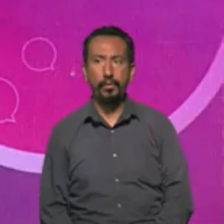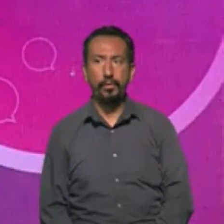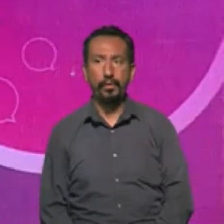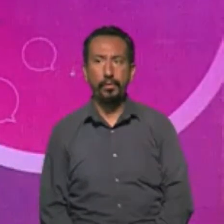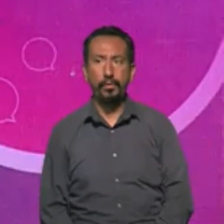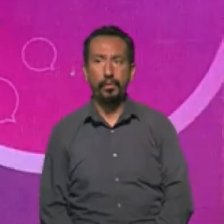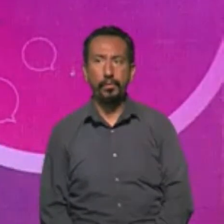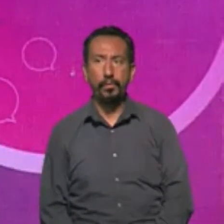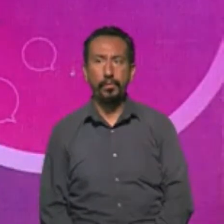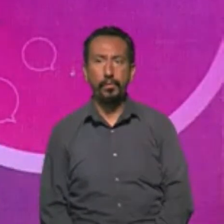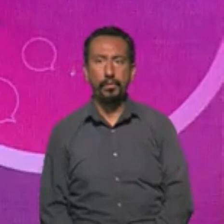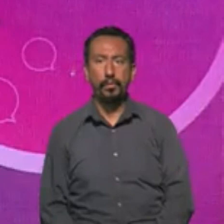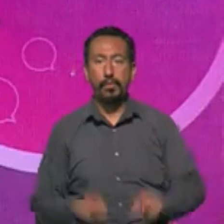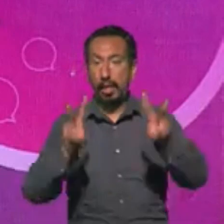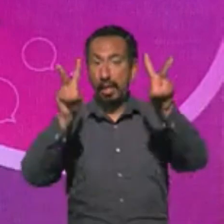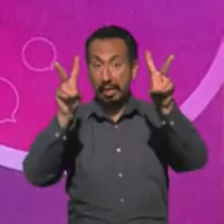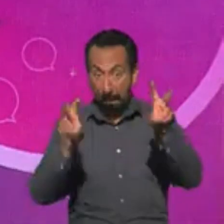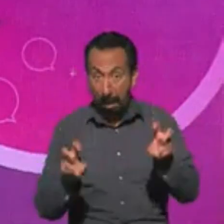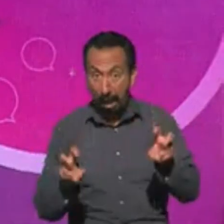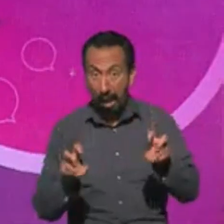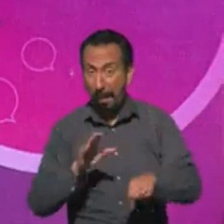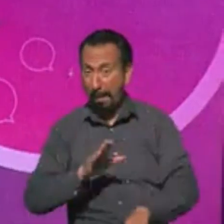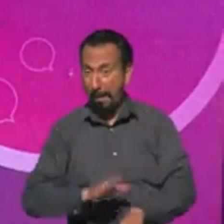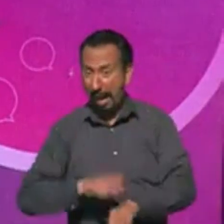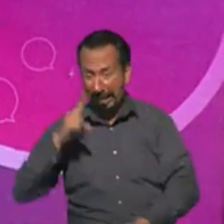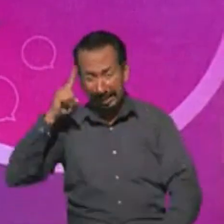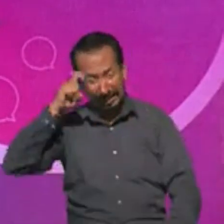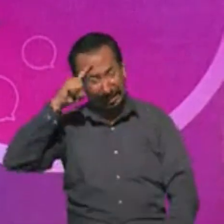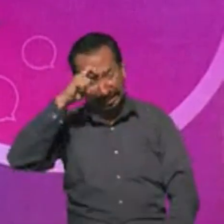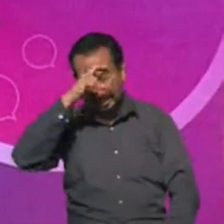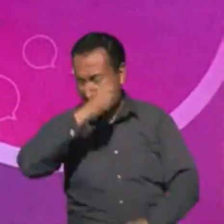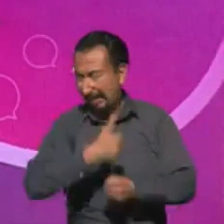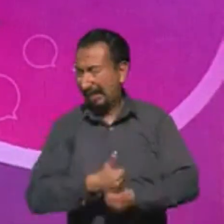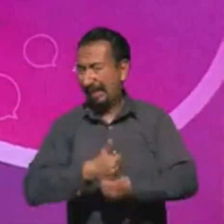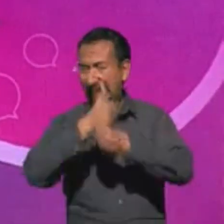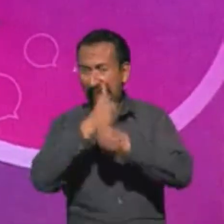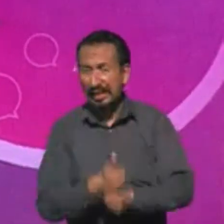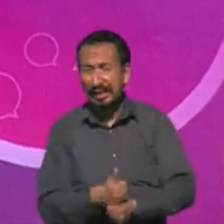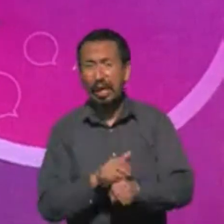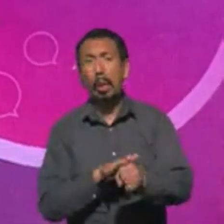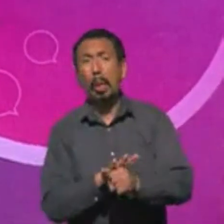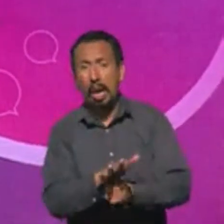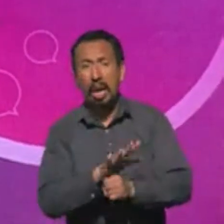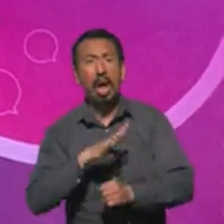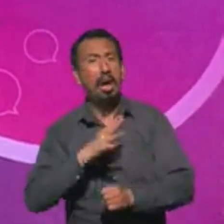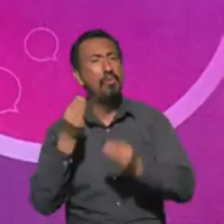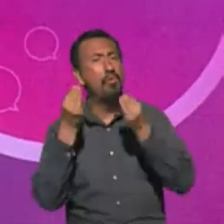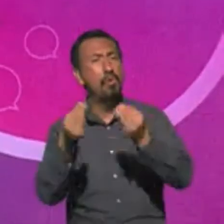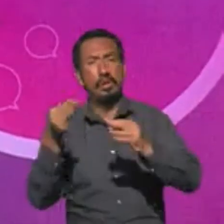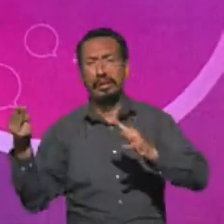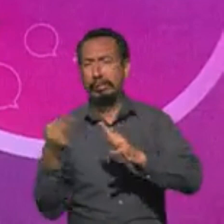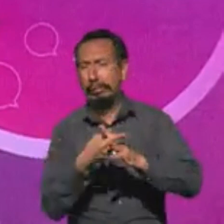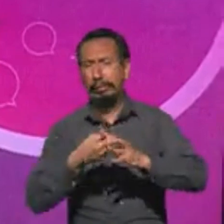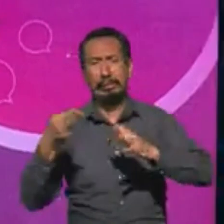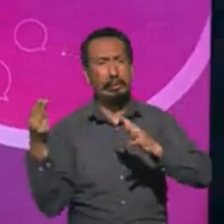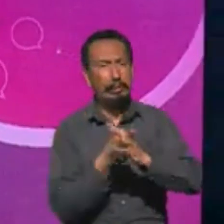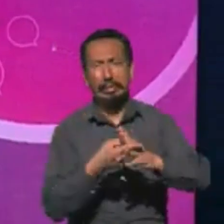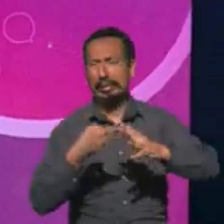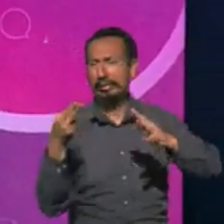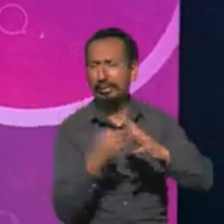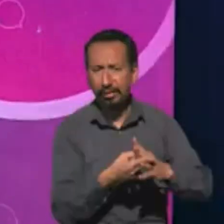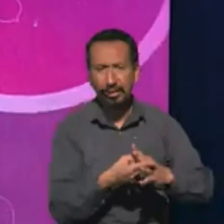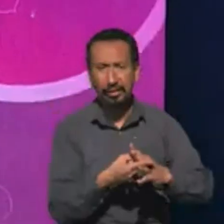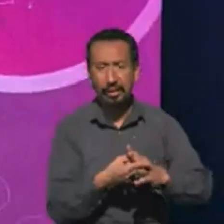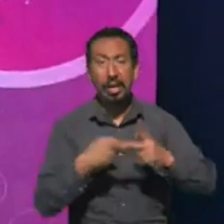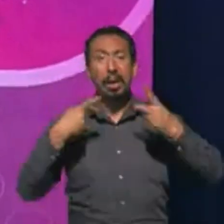candidato el tema que más los celayenses son los homicidios dolosos pero la